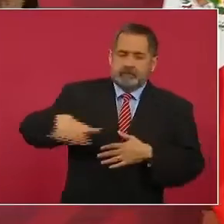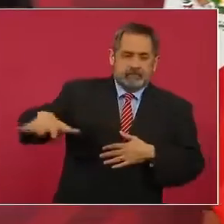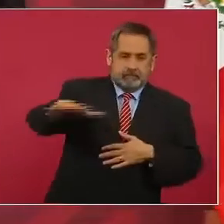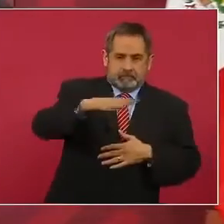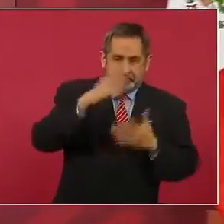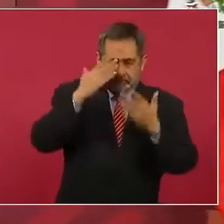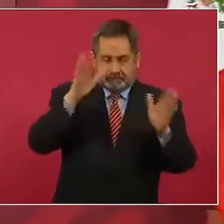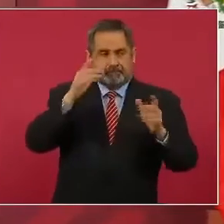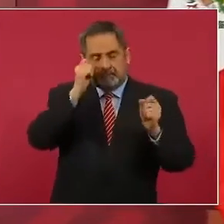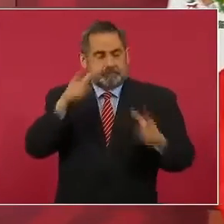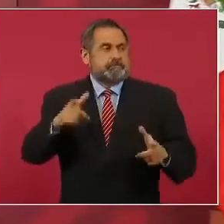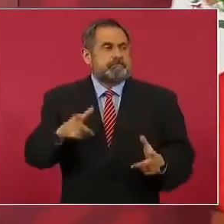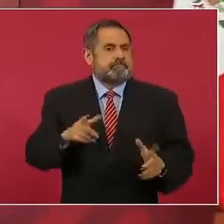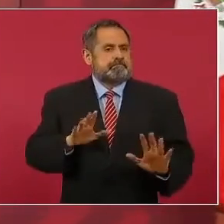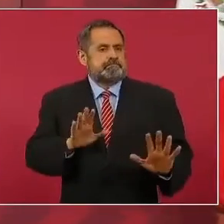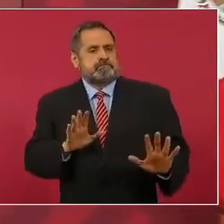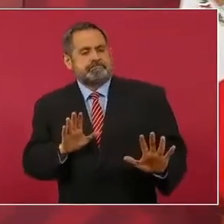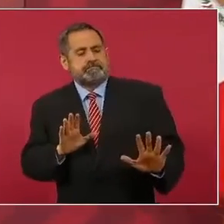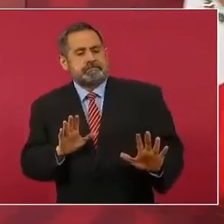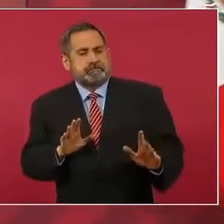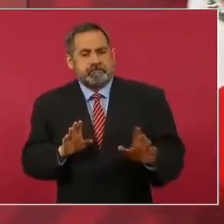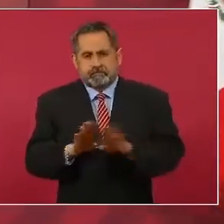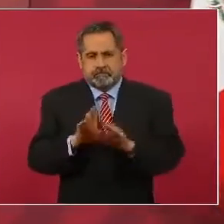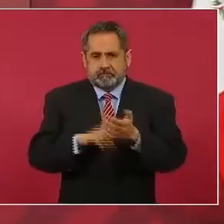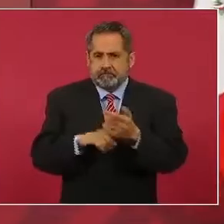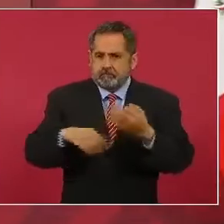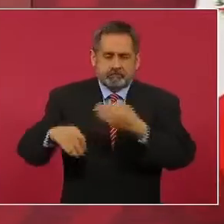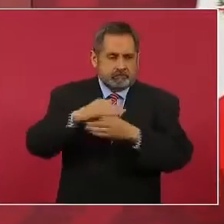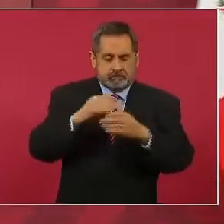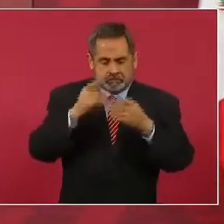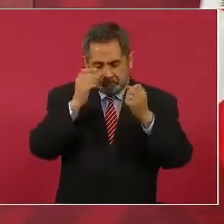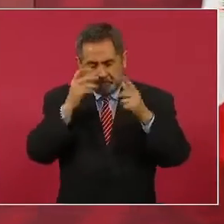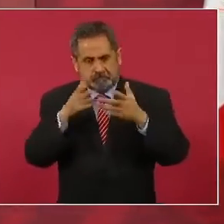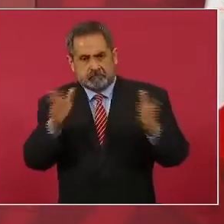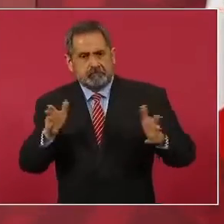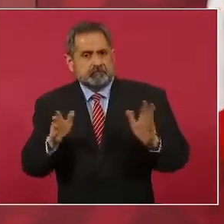ya despertó por completo.